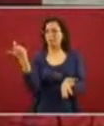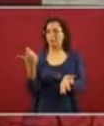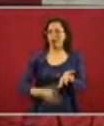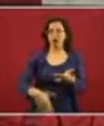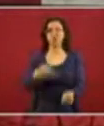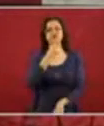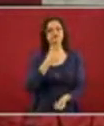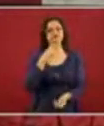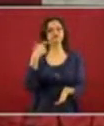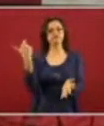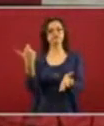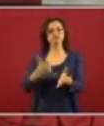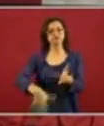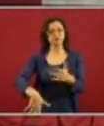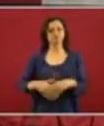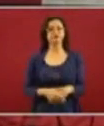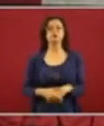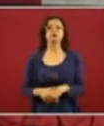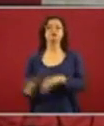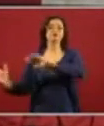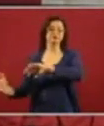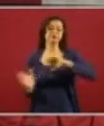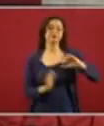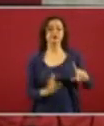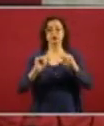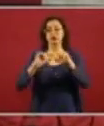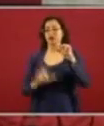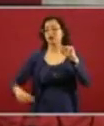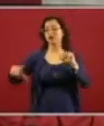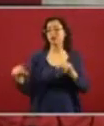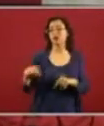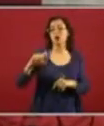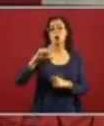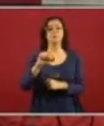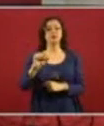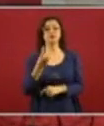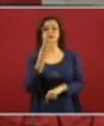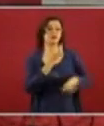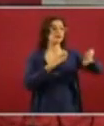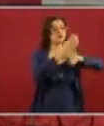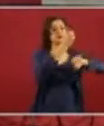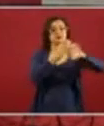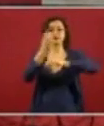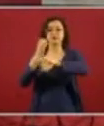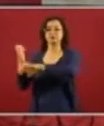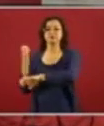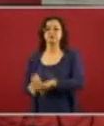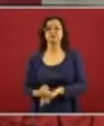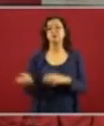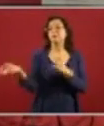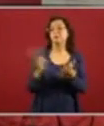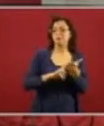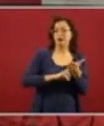la premium. En 23 estados de la República, el precio promedio de la gasolina